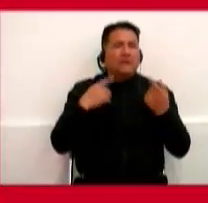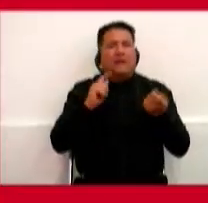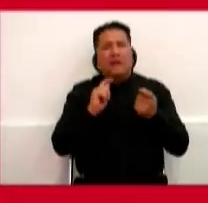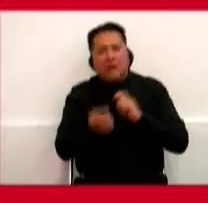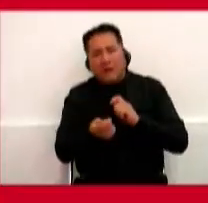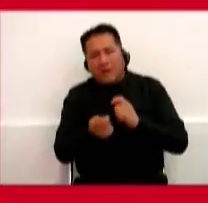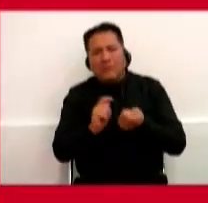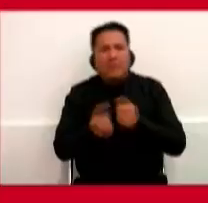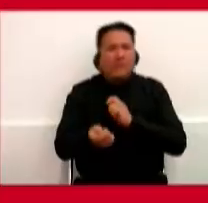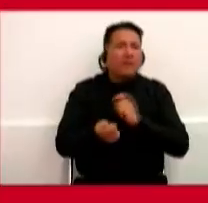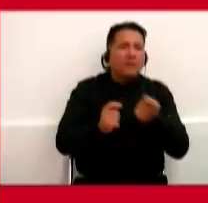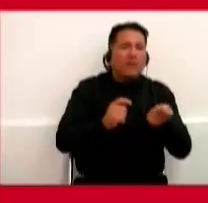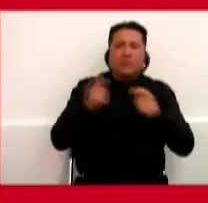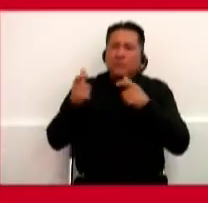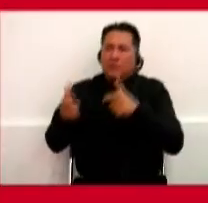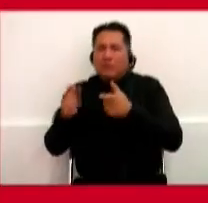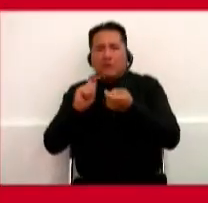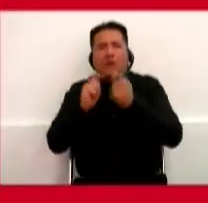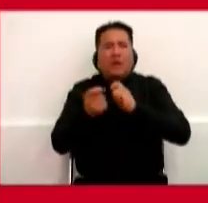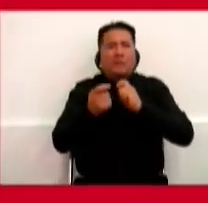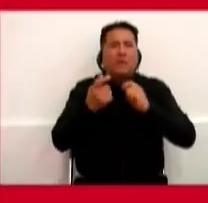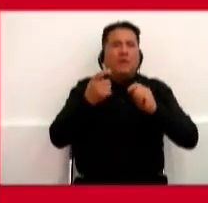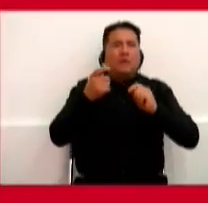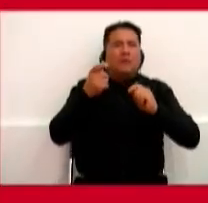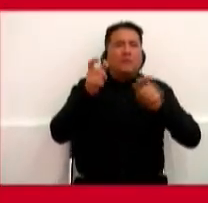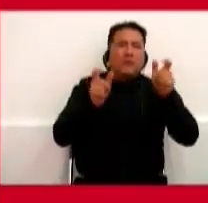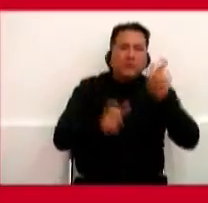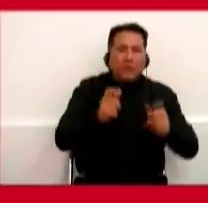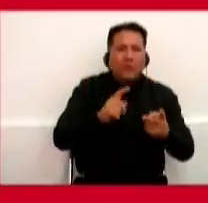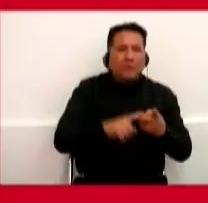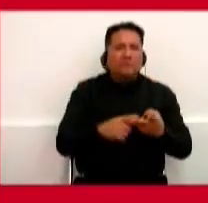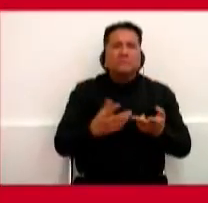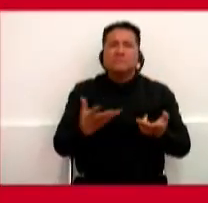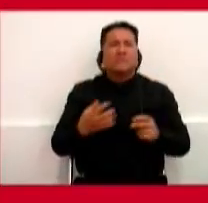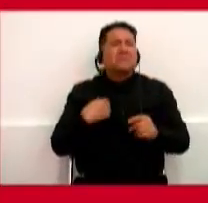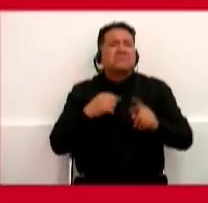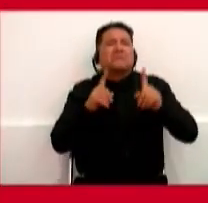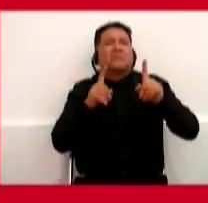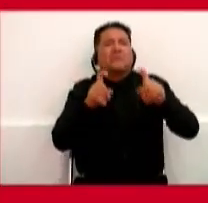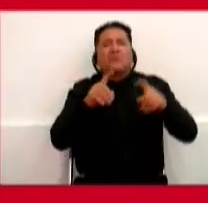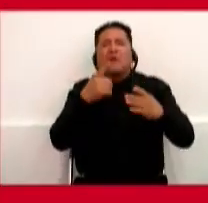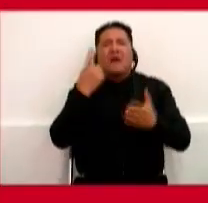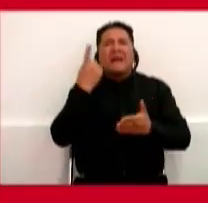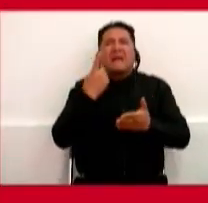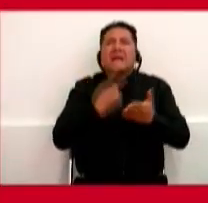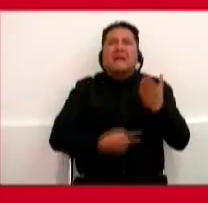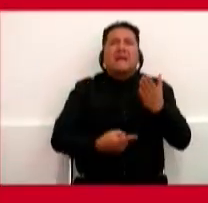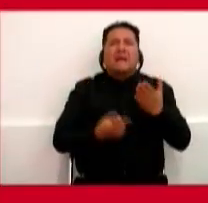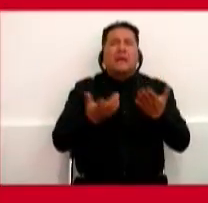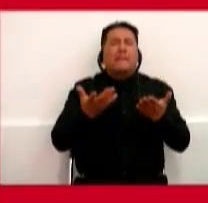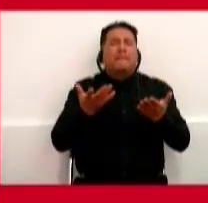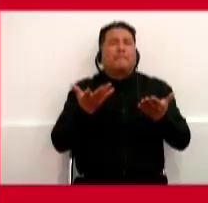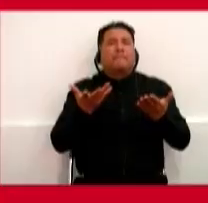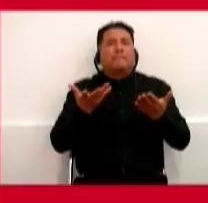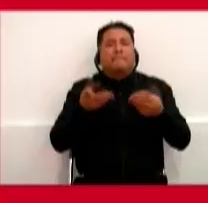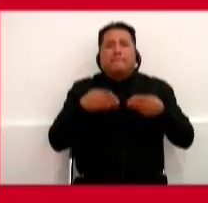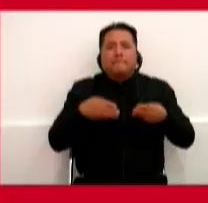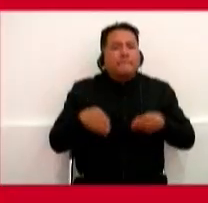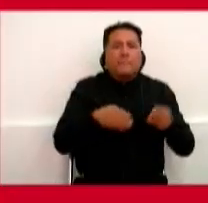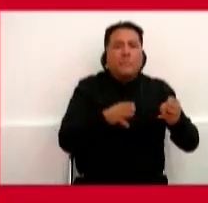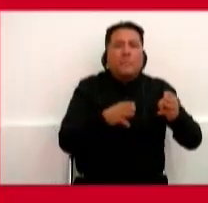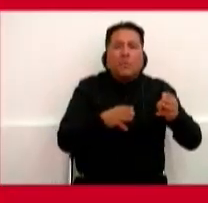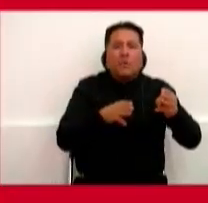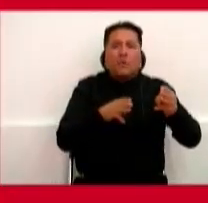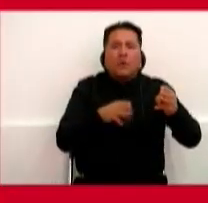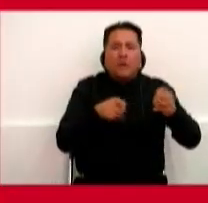personal de entrenamiento. ¿Qué metodología, cómo trabajan para que estos resultados sean